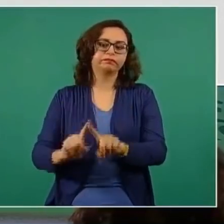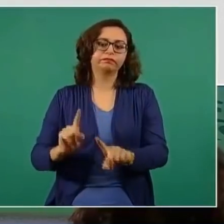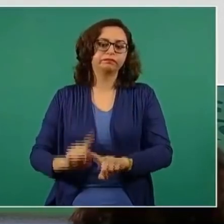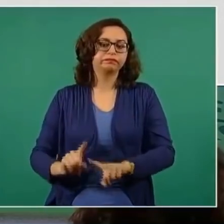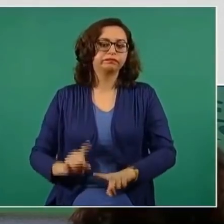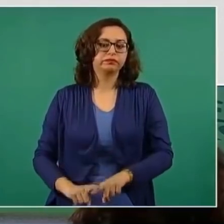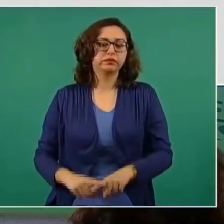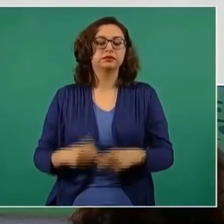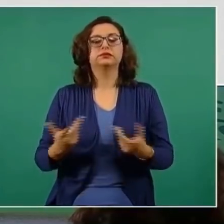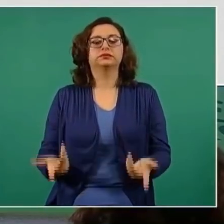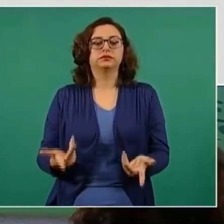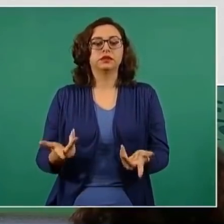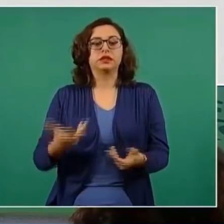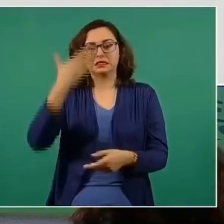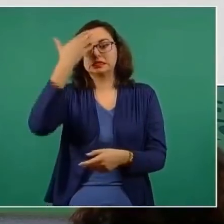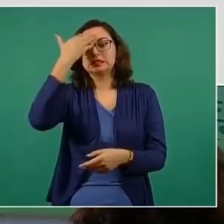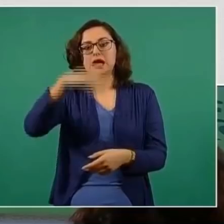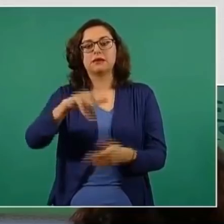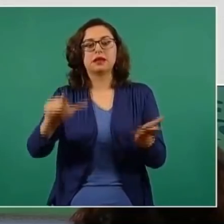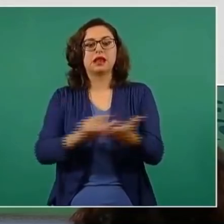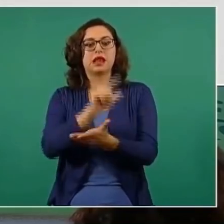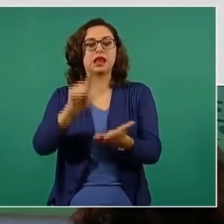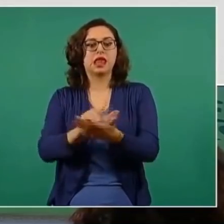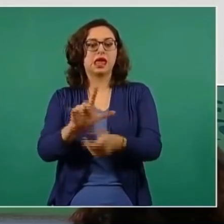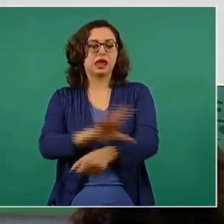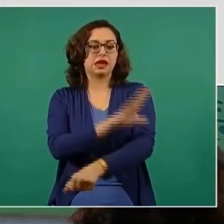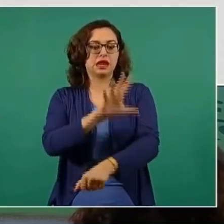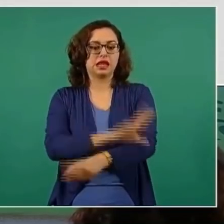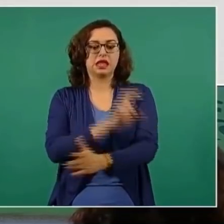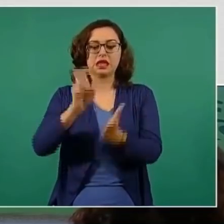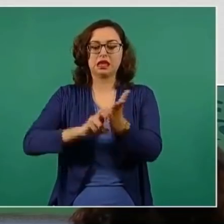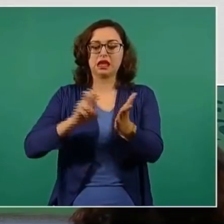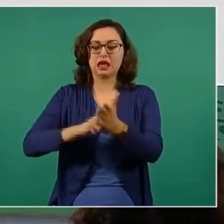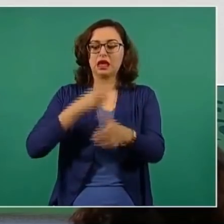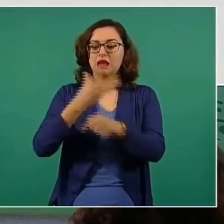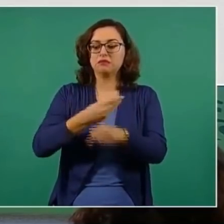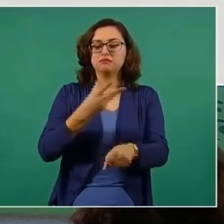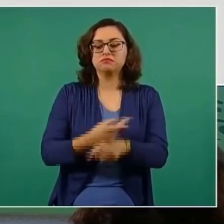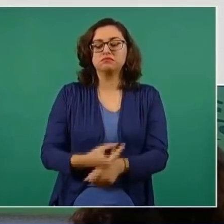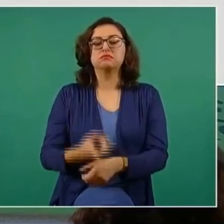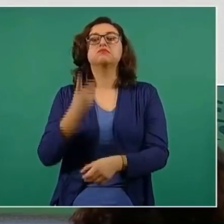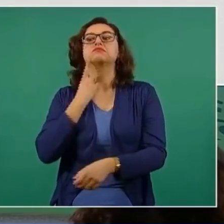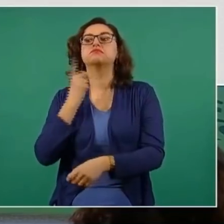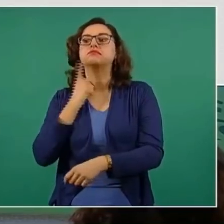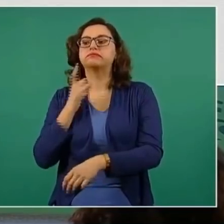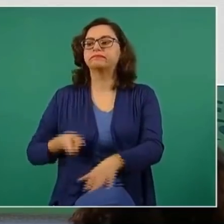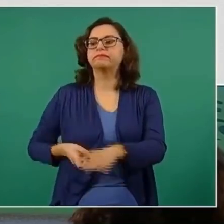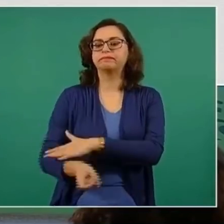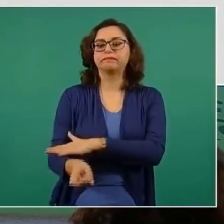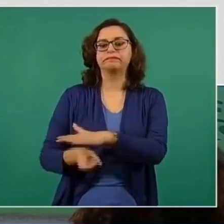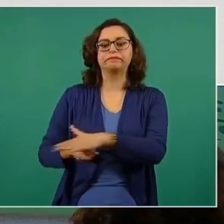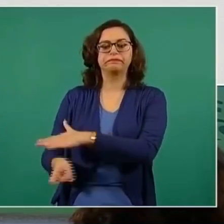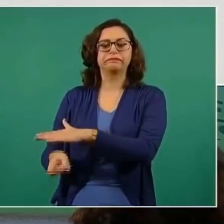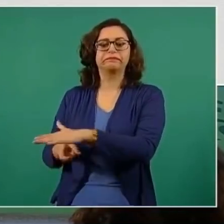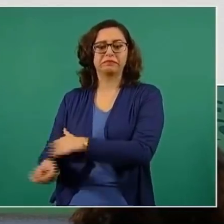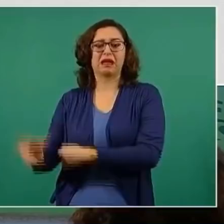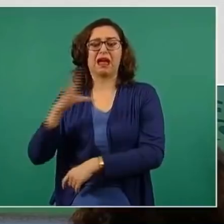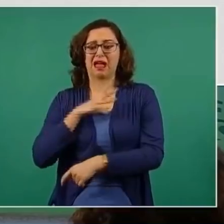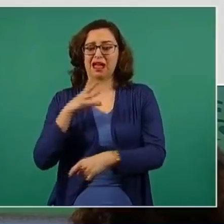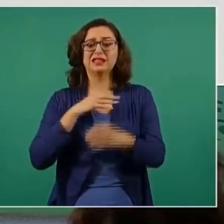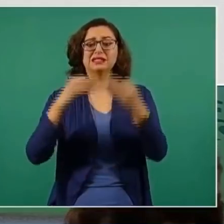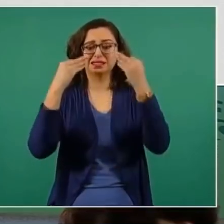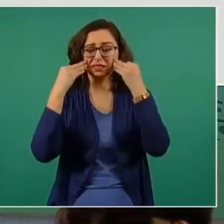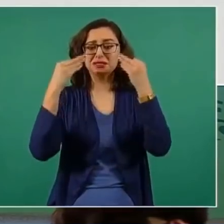en la aprobación de la llamada reforma energética, que sobornaron a legisladores. Y esto dicho por